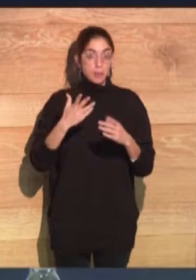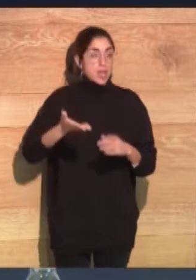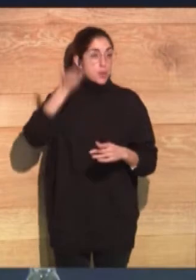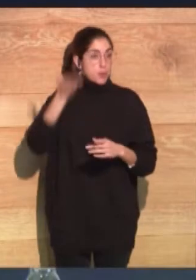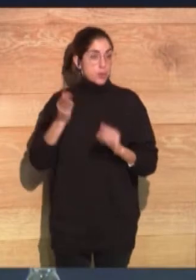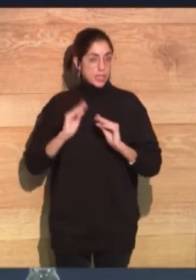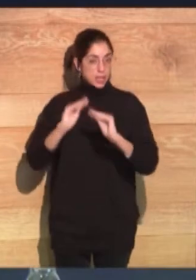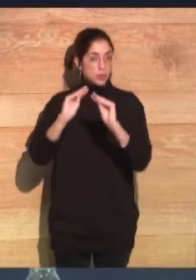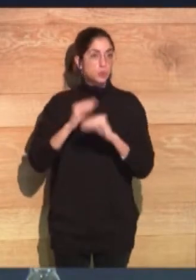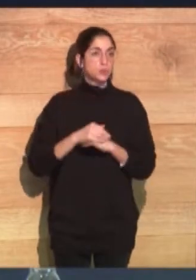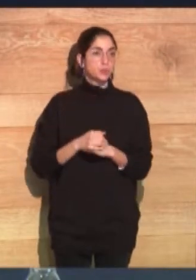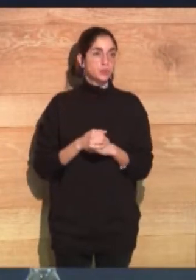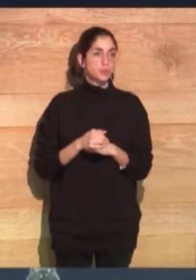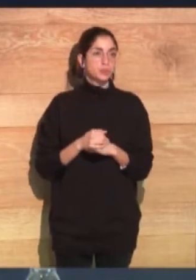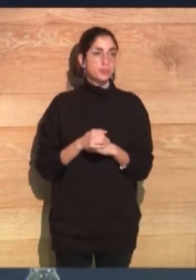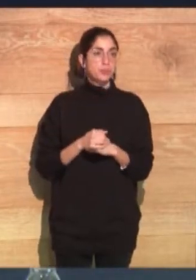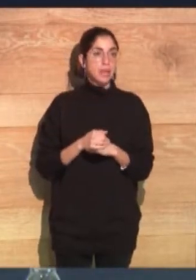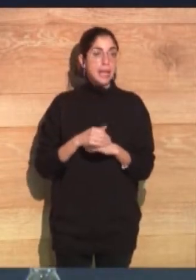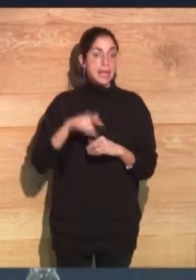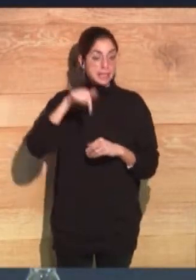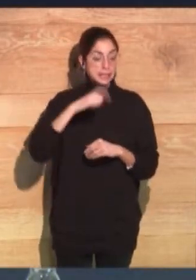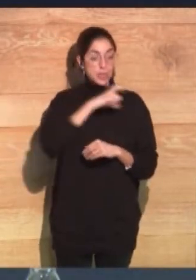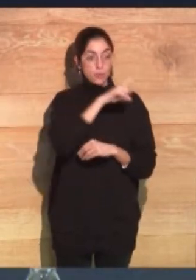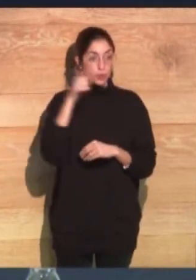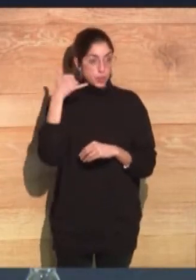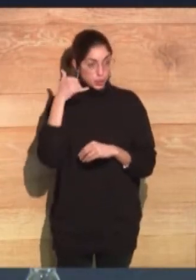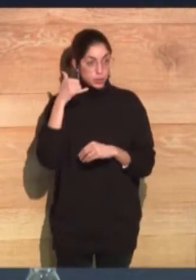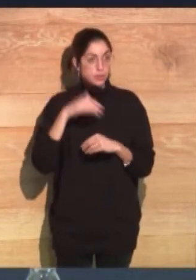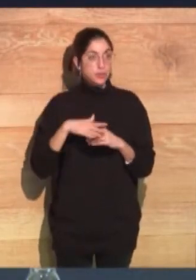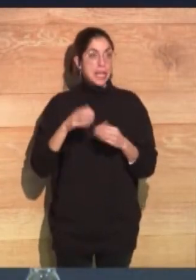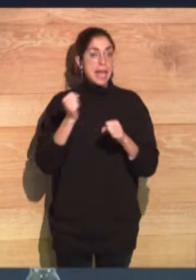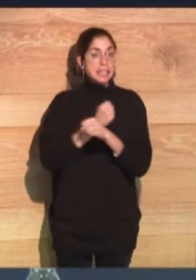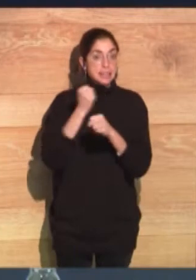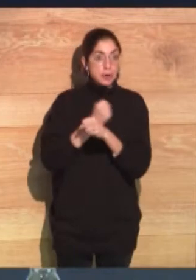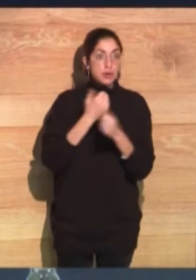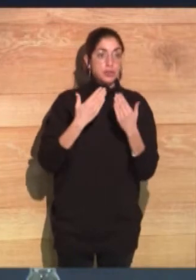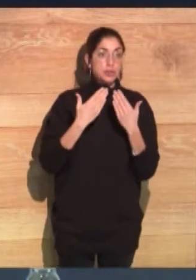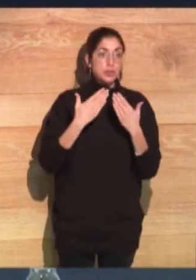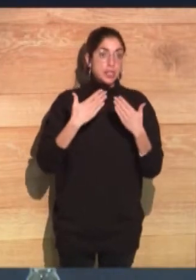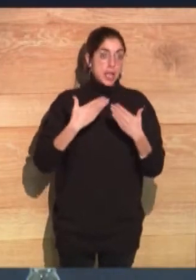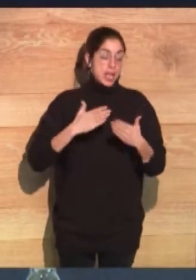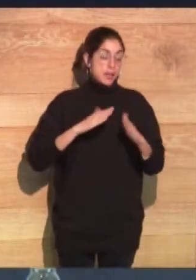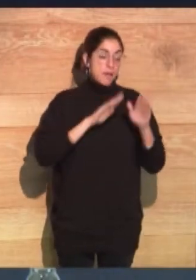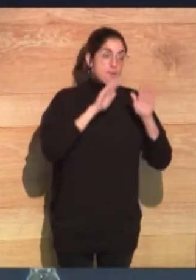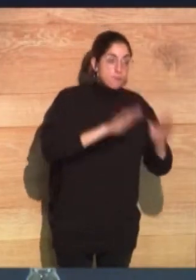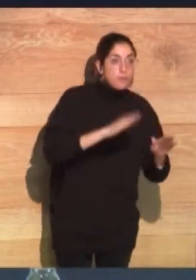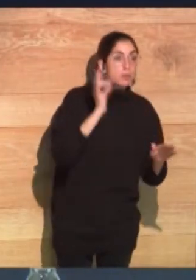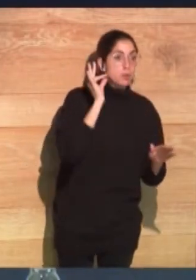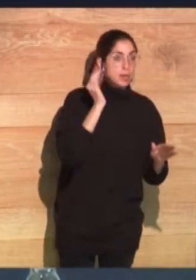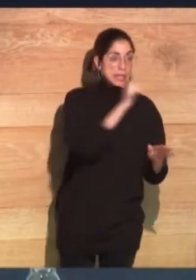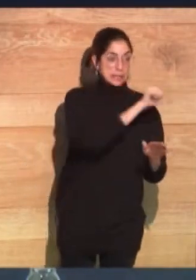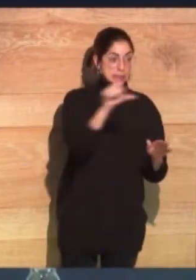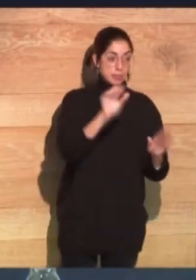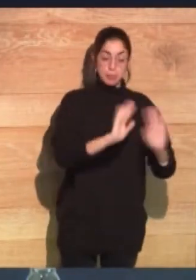los estamentos de la sociedad. En la Fundación no solo trabajamos en favor de la mujer durante esta semana en